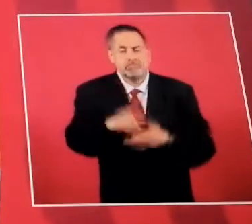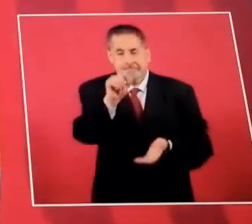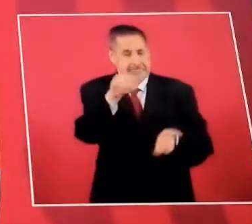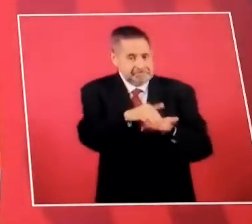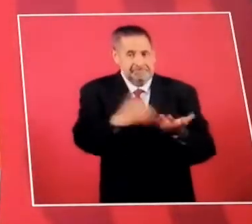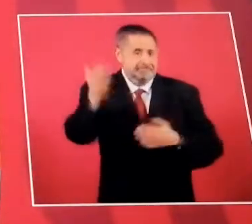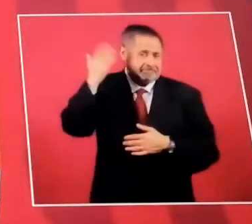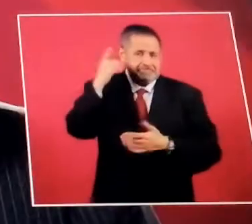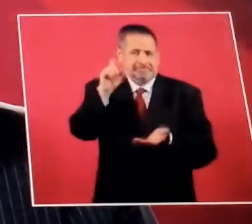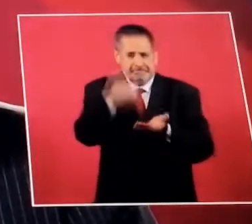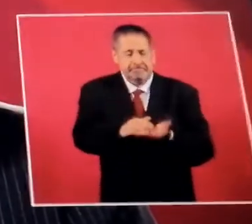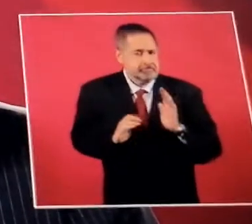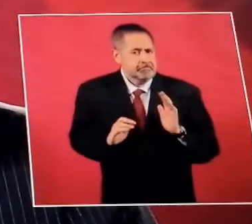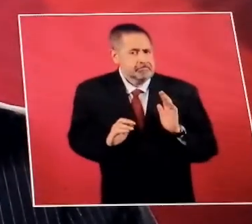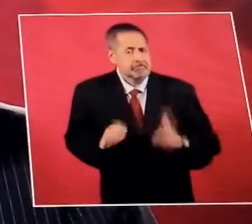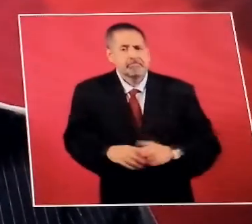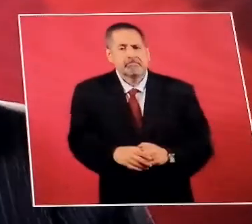20 mil